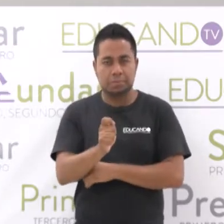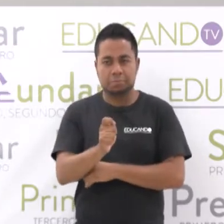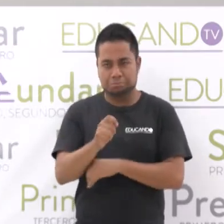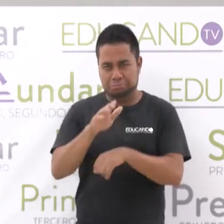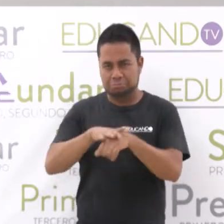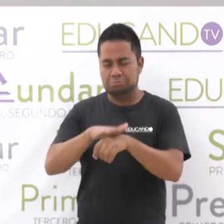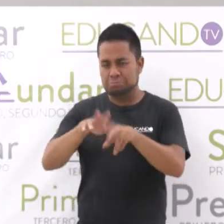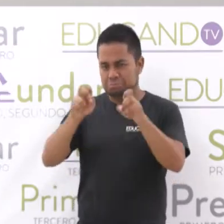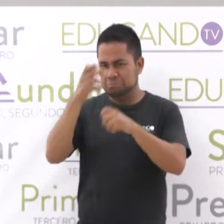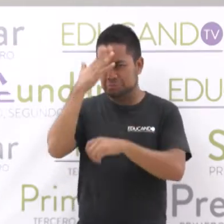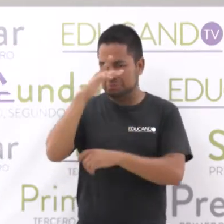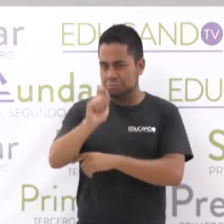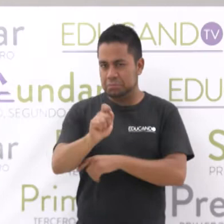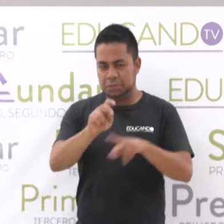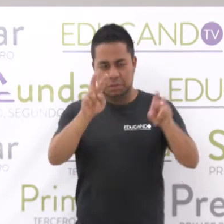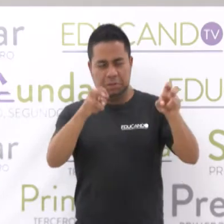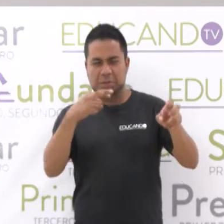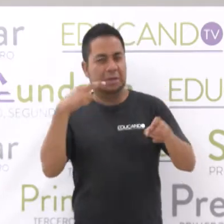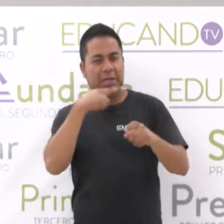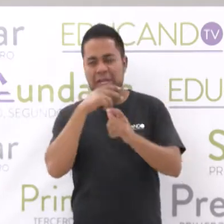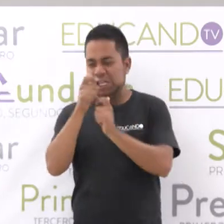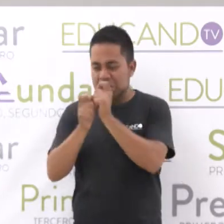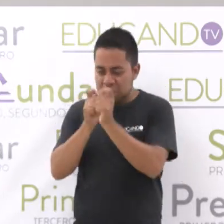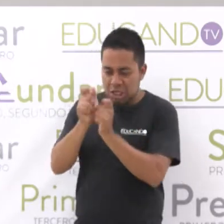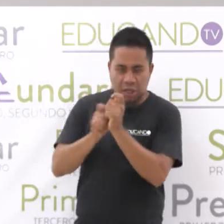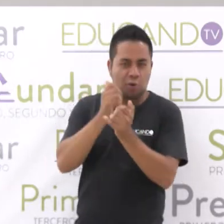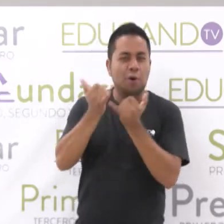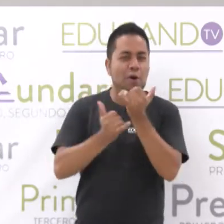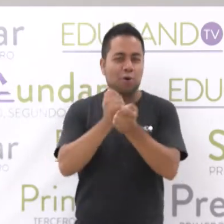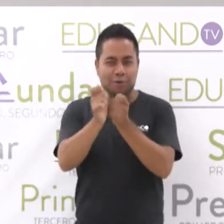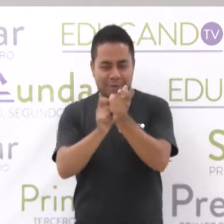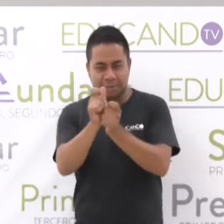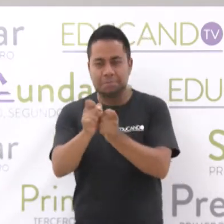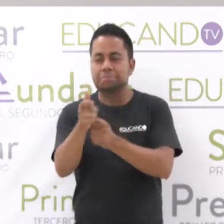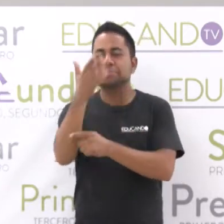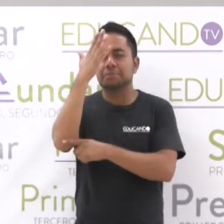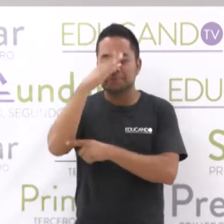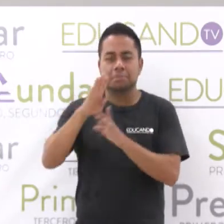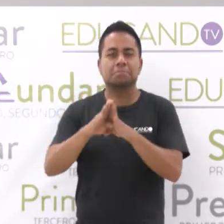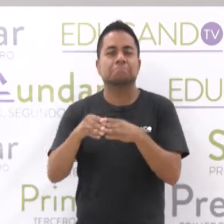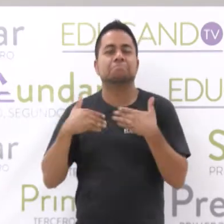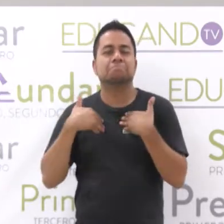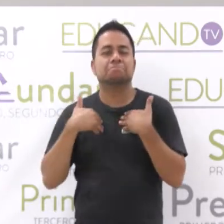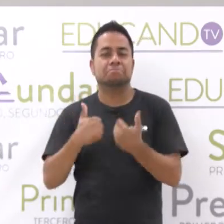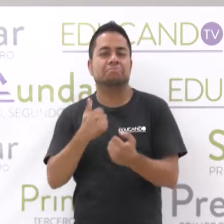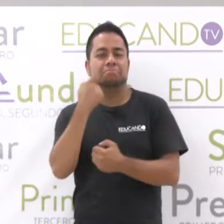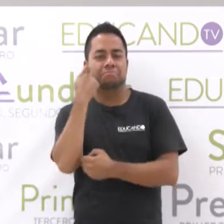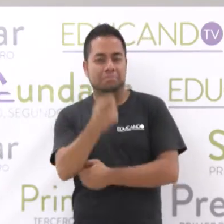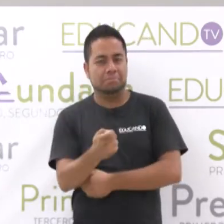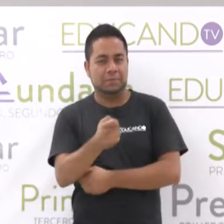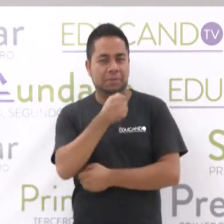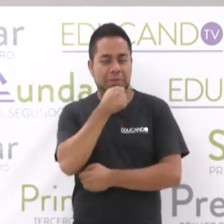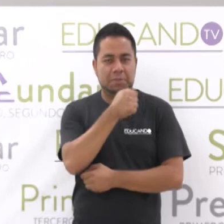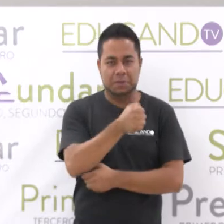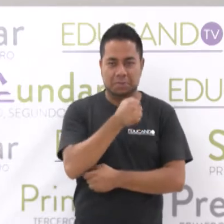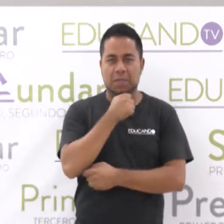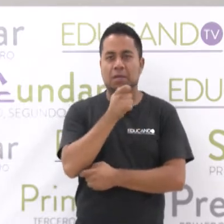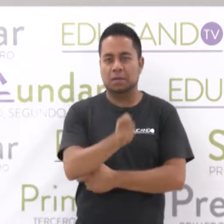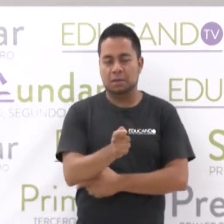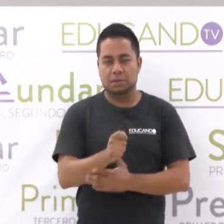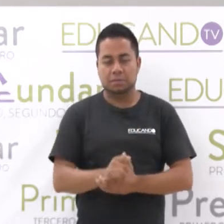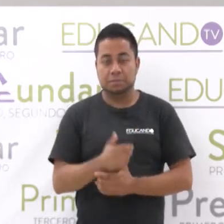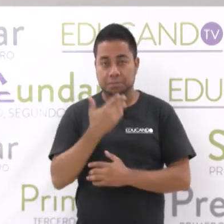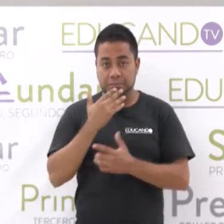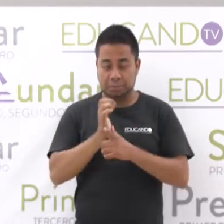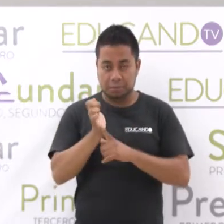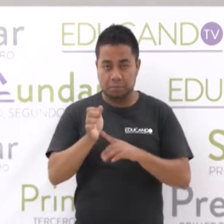se trataba desde el título. Eso es importante, un título donde uno ya puede empezar a inferir de qué se trata el reportaje. Bien,